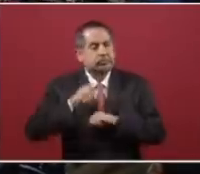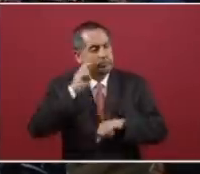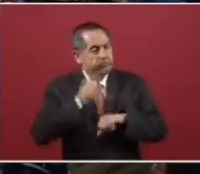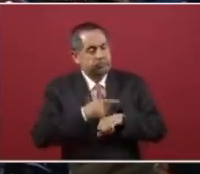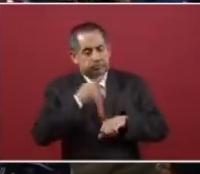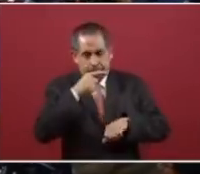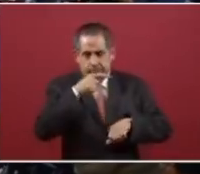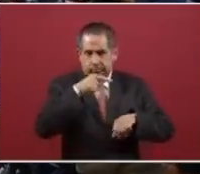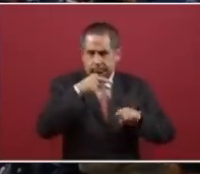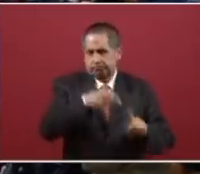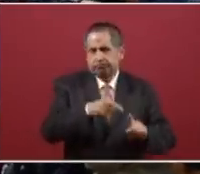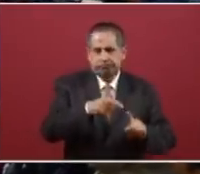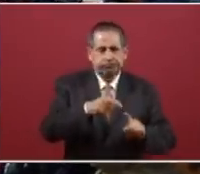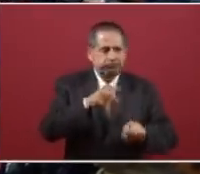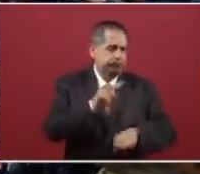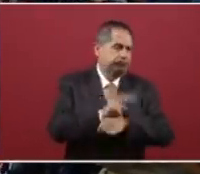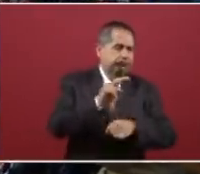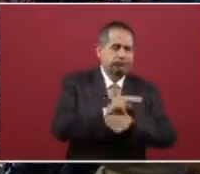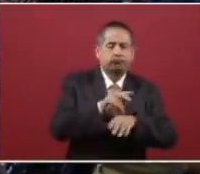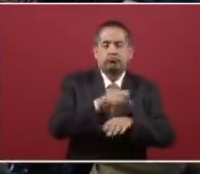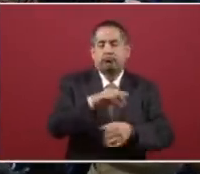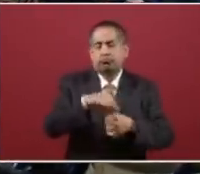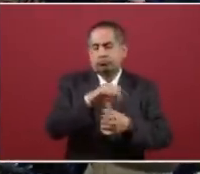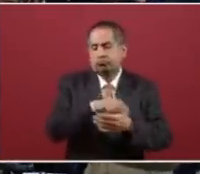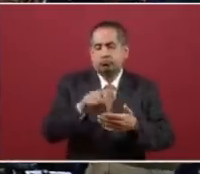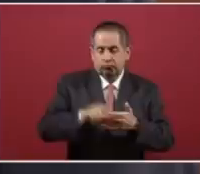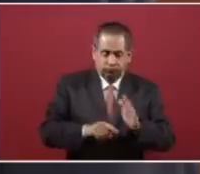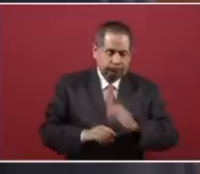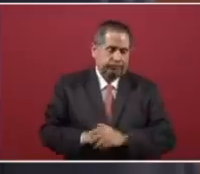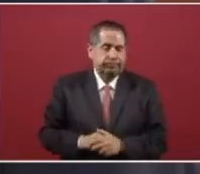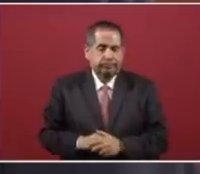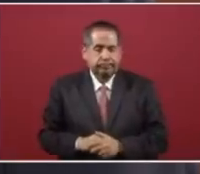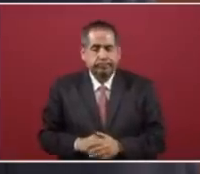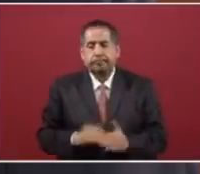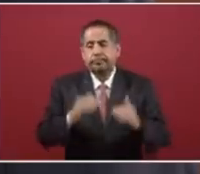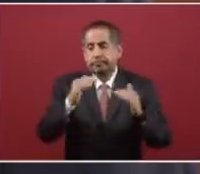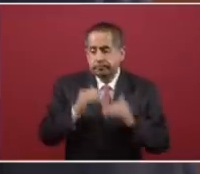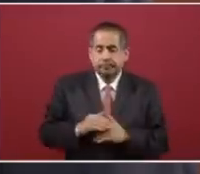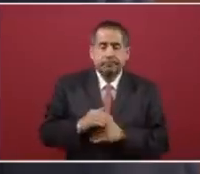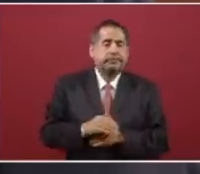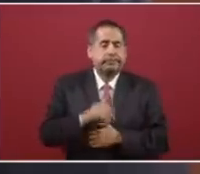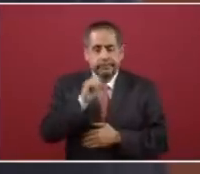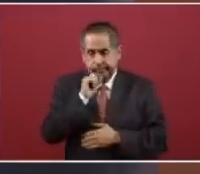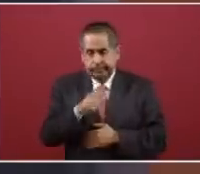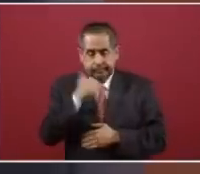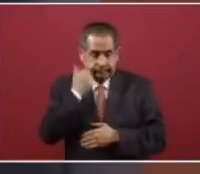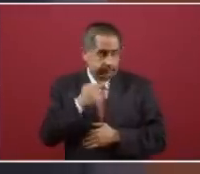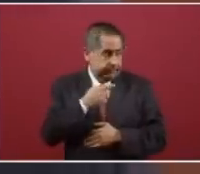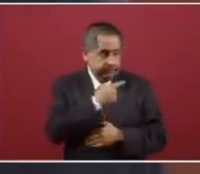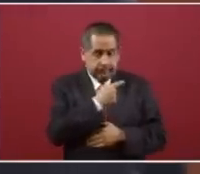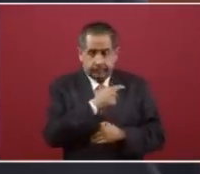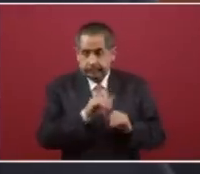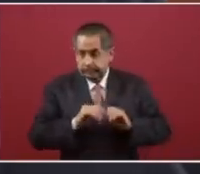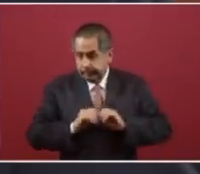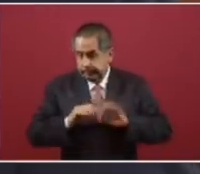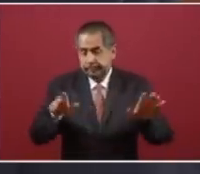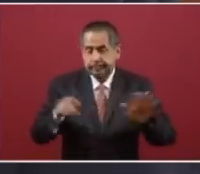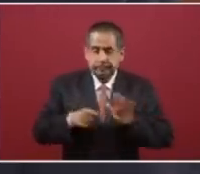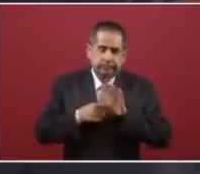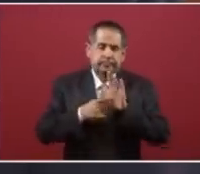para este asunto lo otro por lo que quisimos dar a conocer este caso